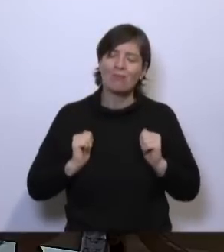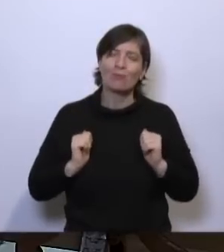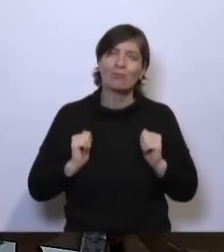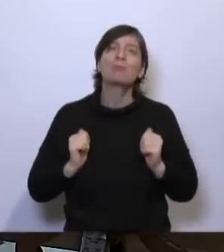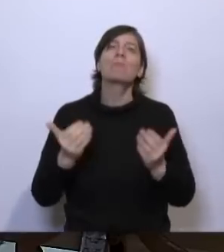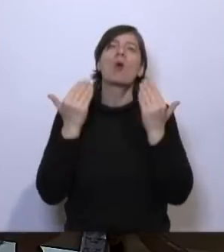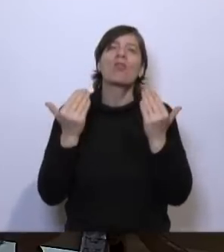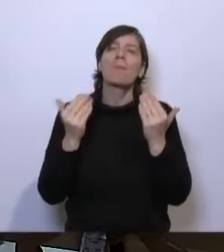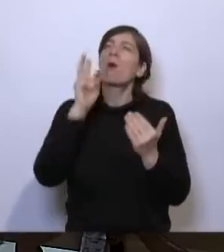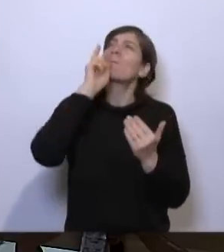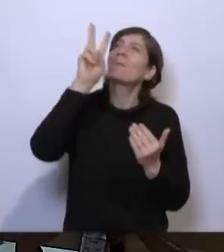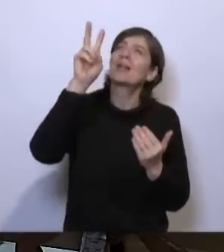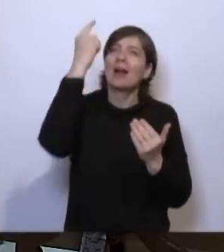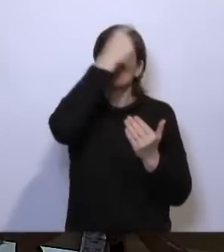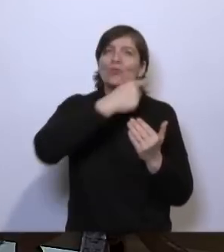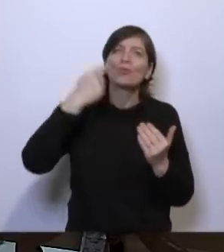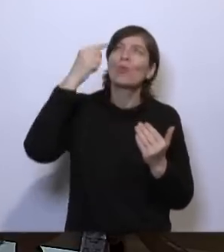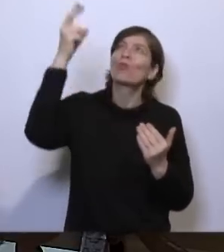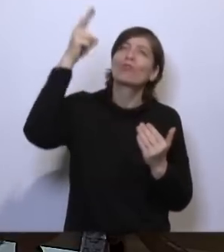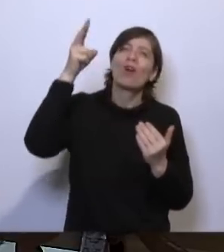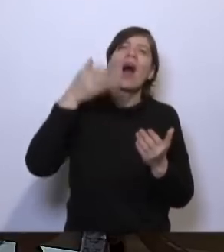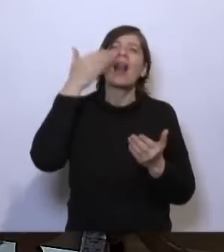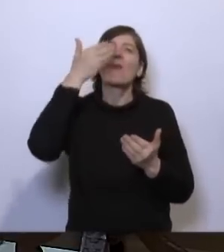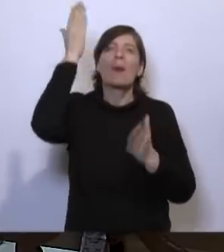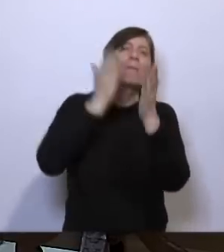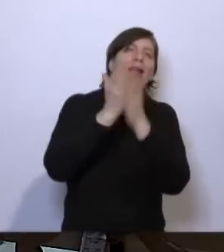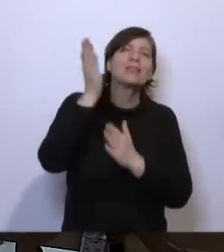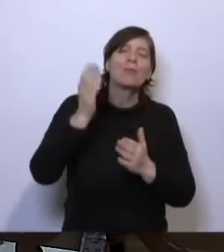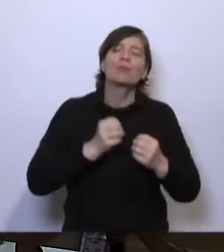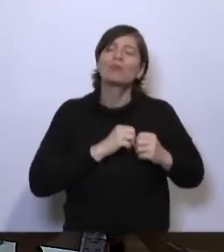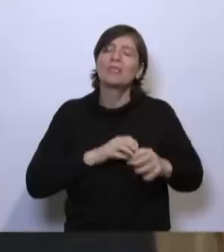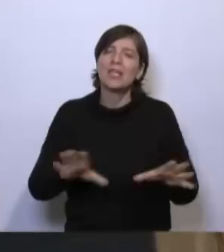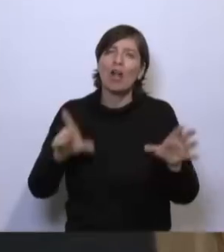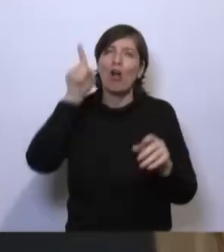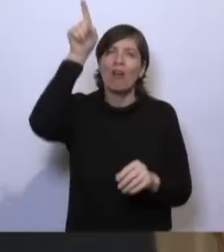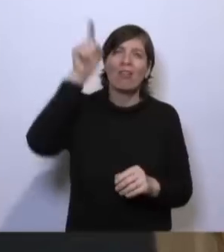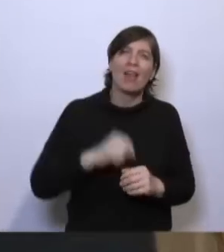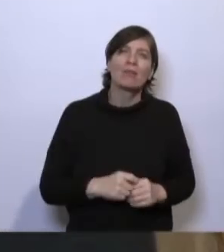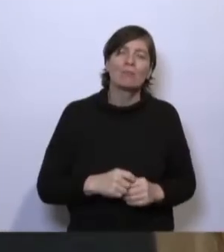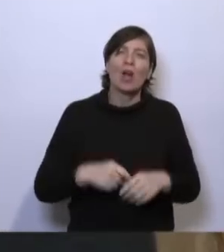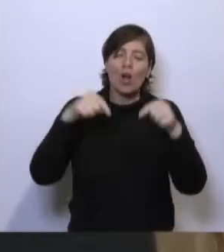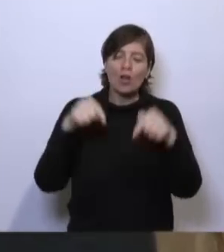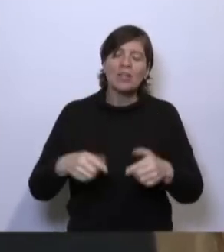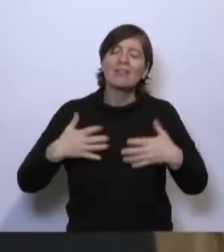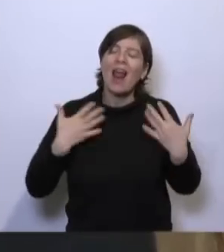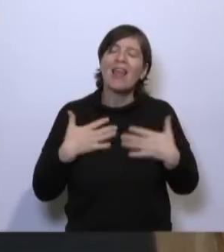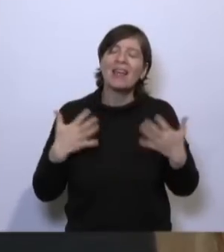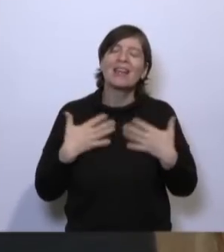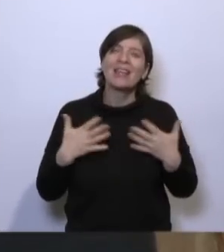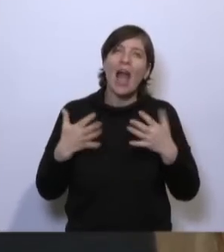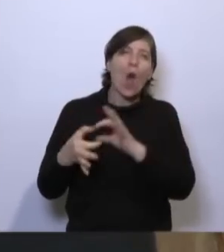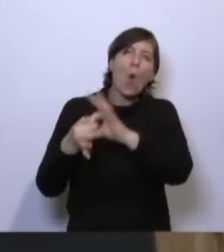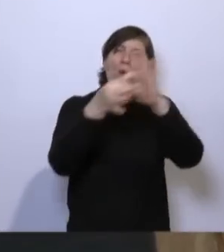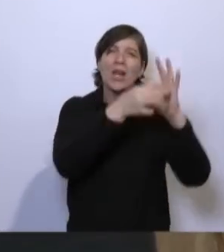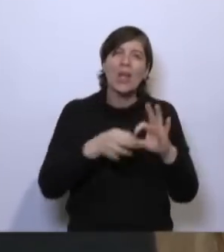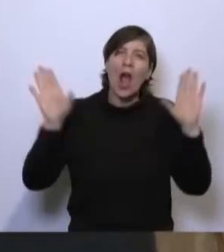entonces podremos contemplar tu rostro y alabar para siempre tu misericordia. Con esta gozosa esperanza y unidos a